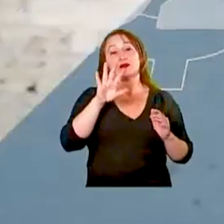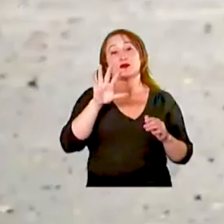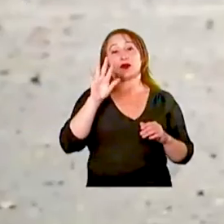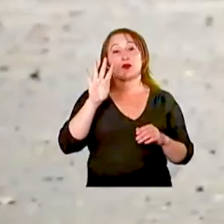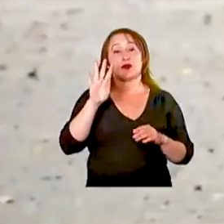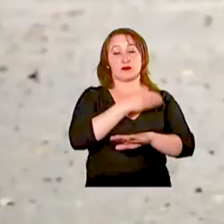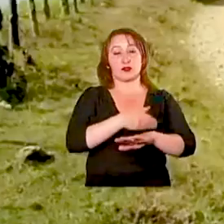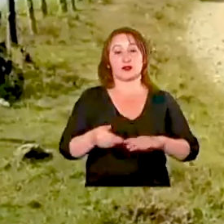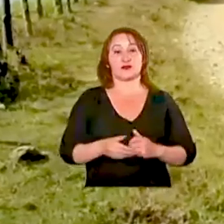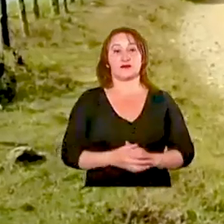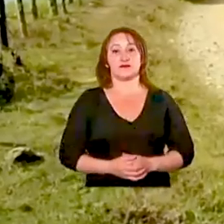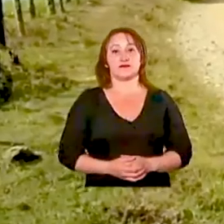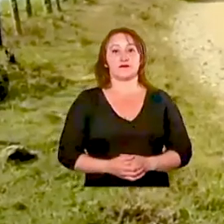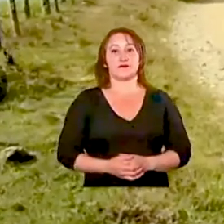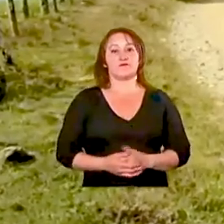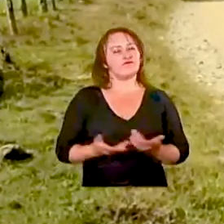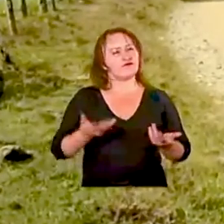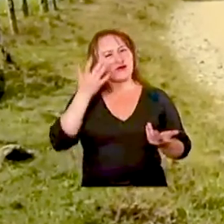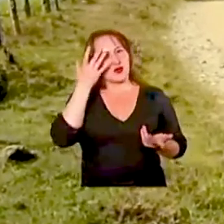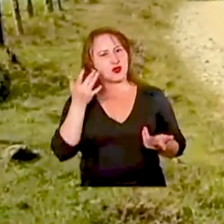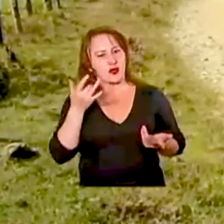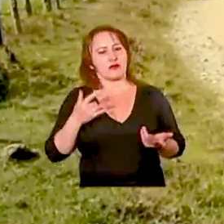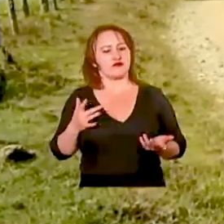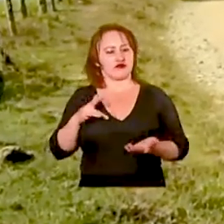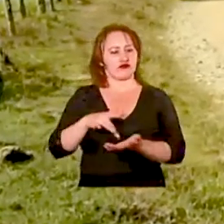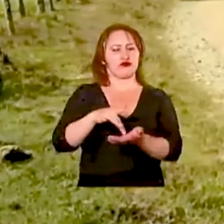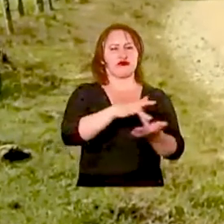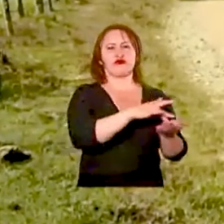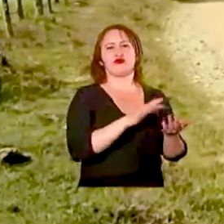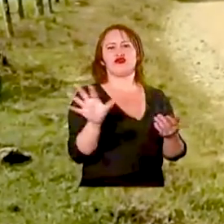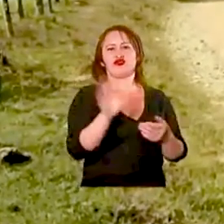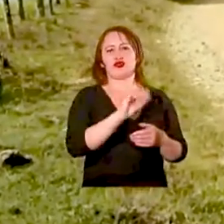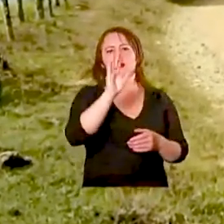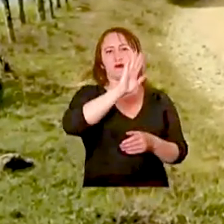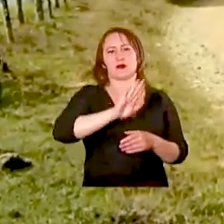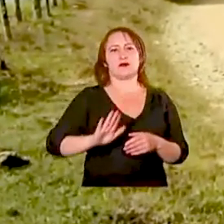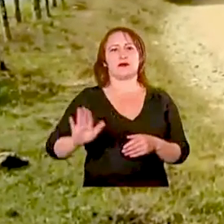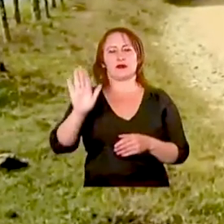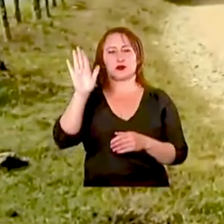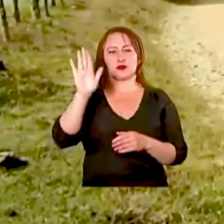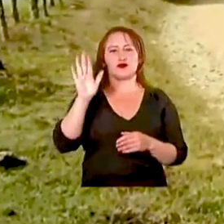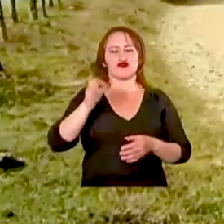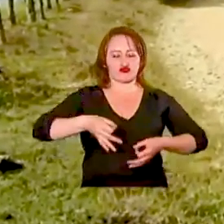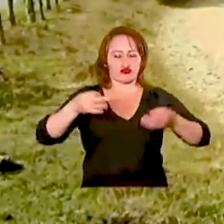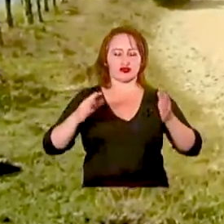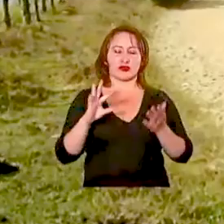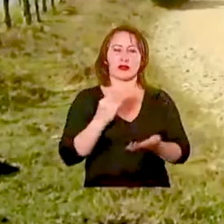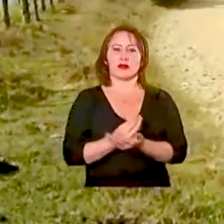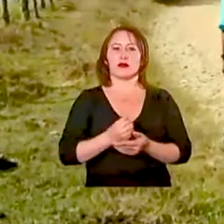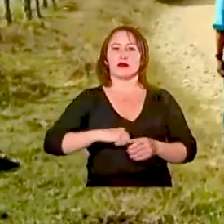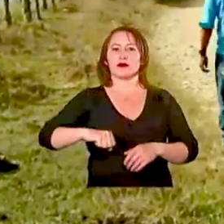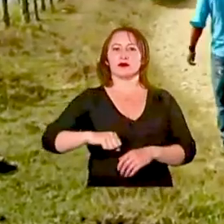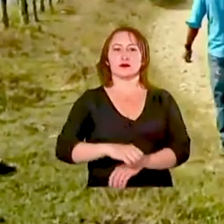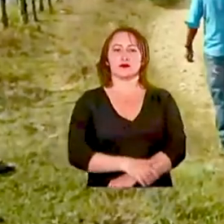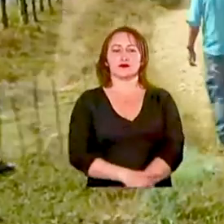pesos. Porque hacemos presencia en todos los departamentos del país como garantes de derechos.